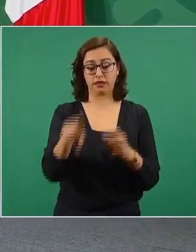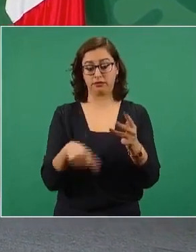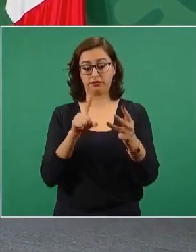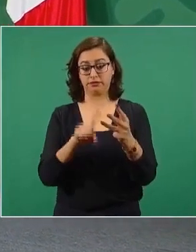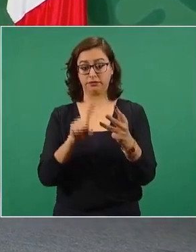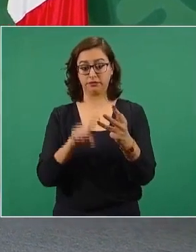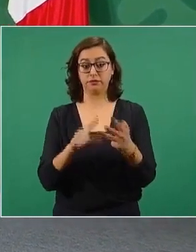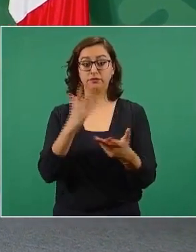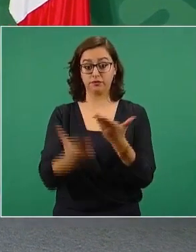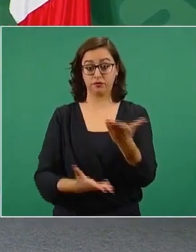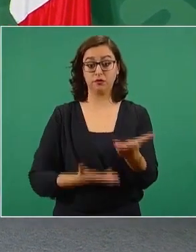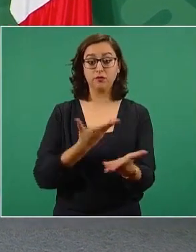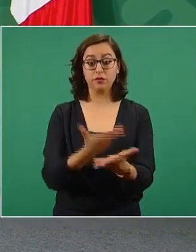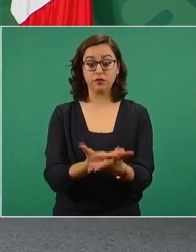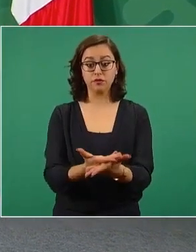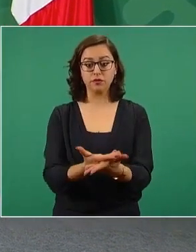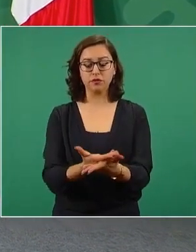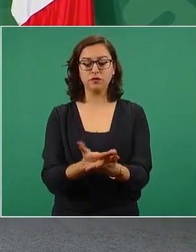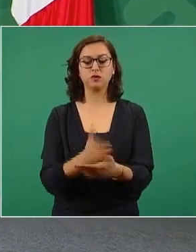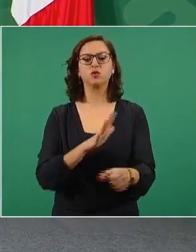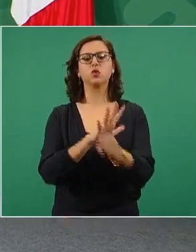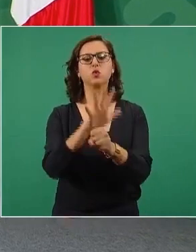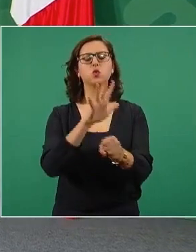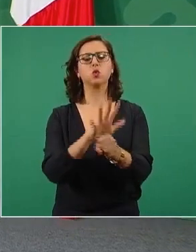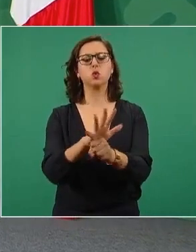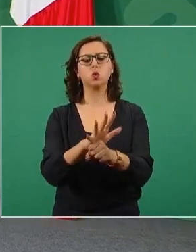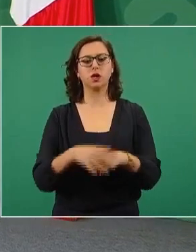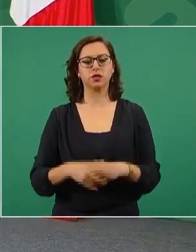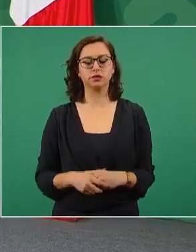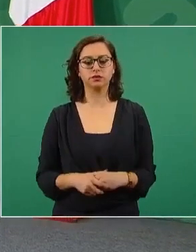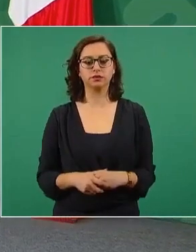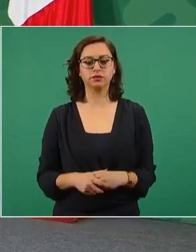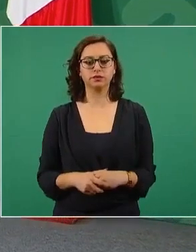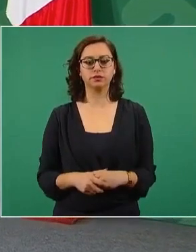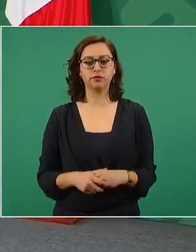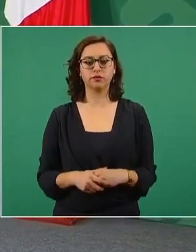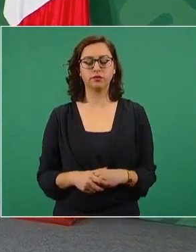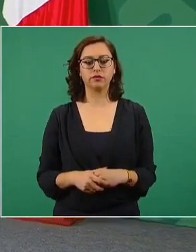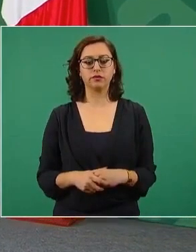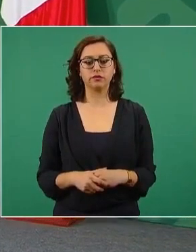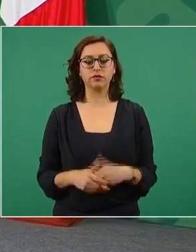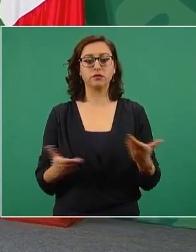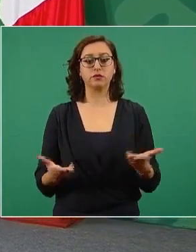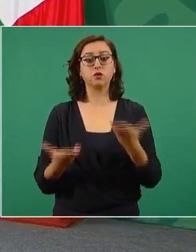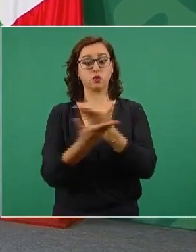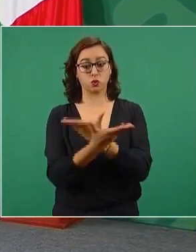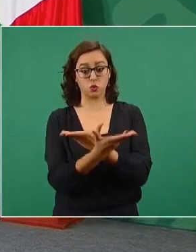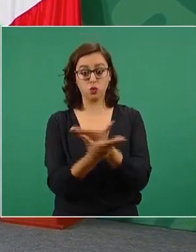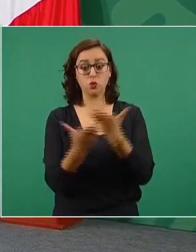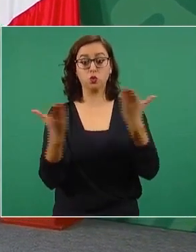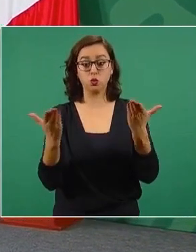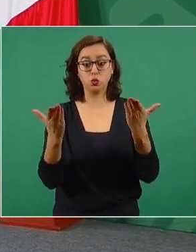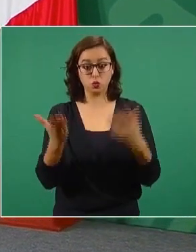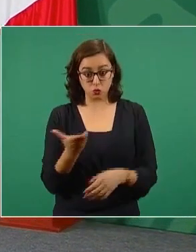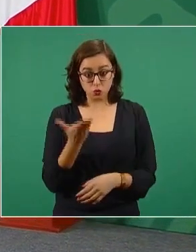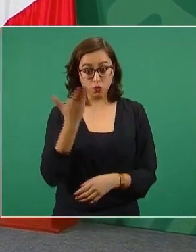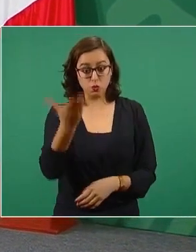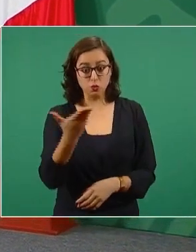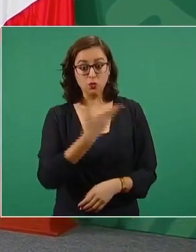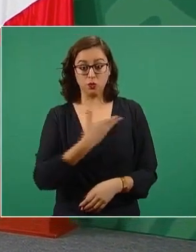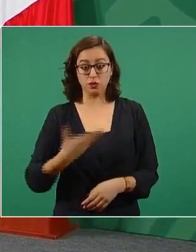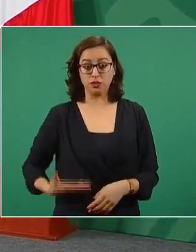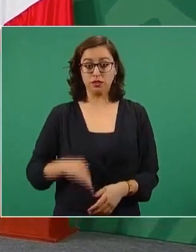consiste en compartir con ustedes especial con usted presidente